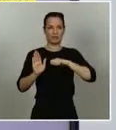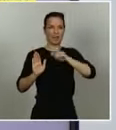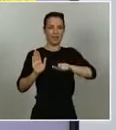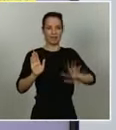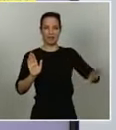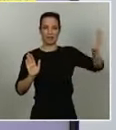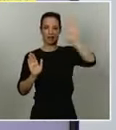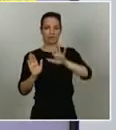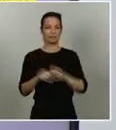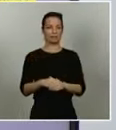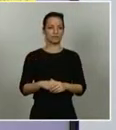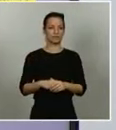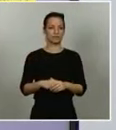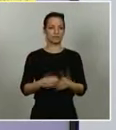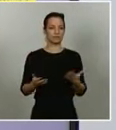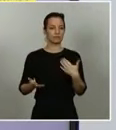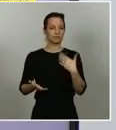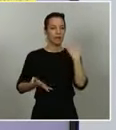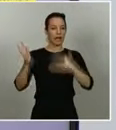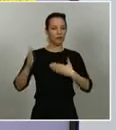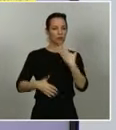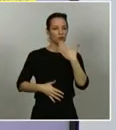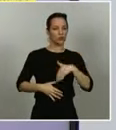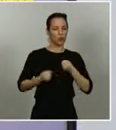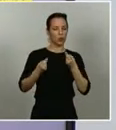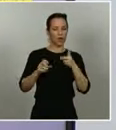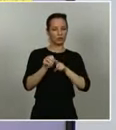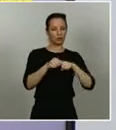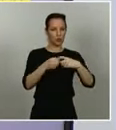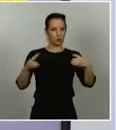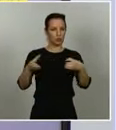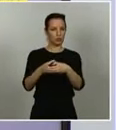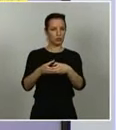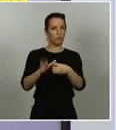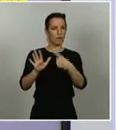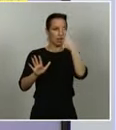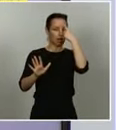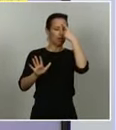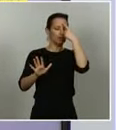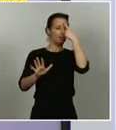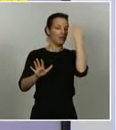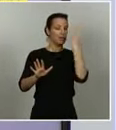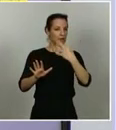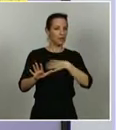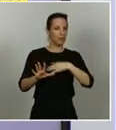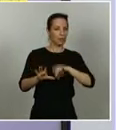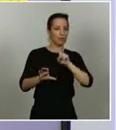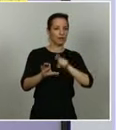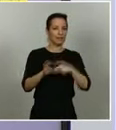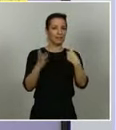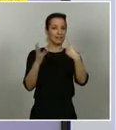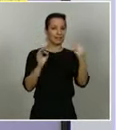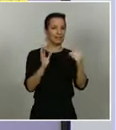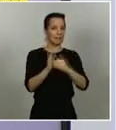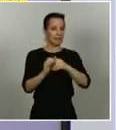de cálculo de tamaño muestral, entendiendo que deberíamos saber incluir o poder incluir a 60.000 participantes